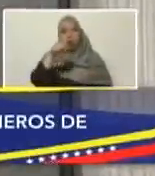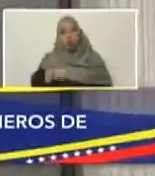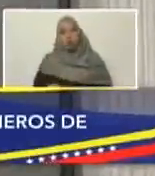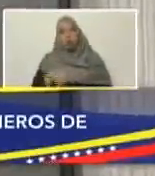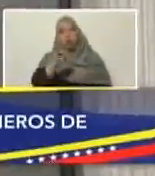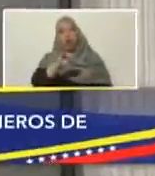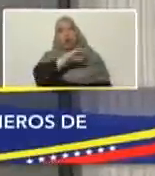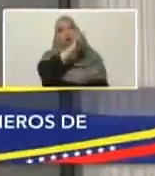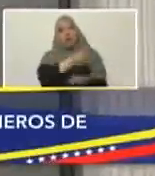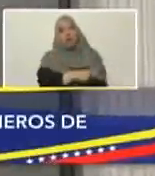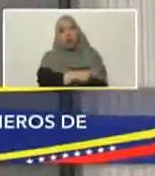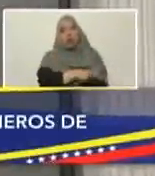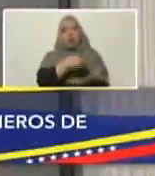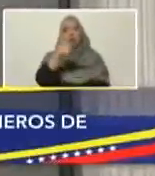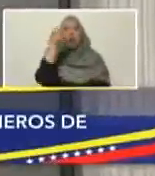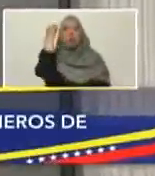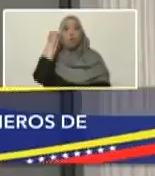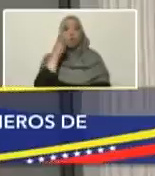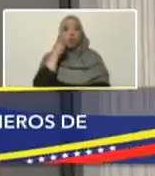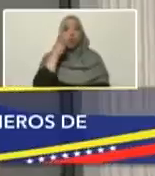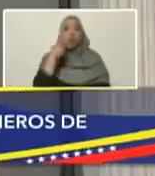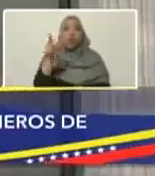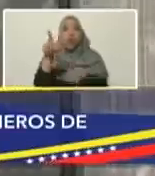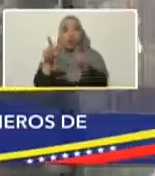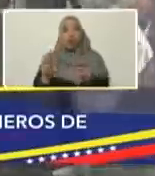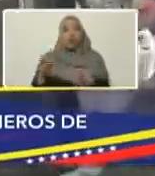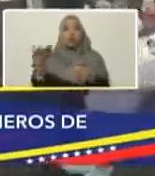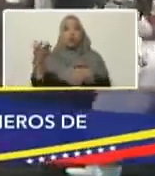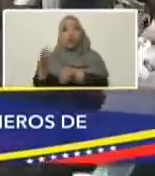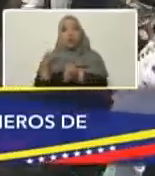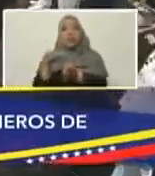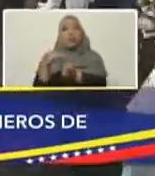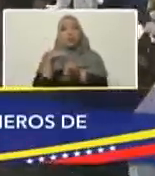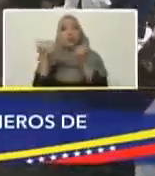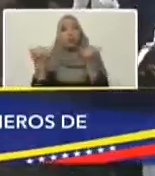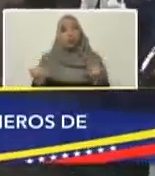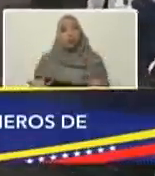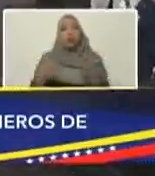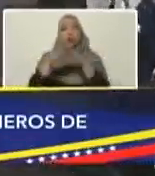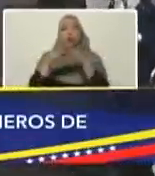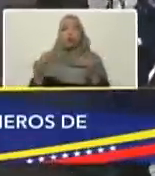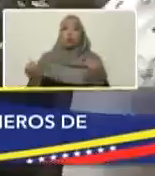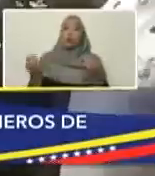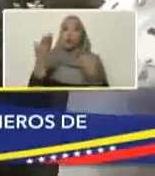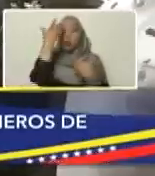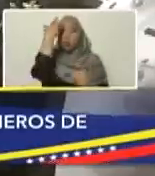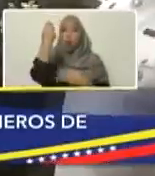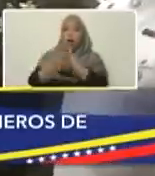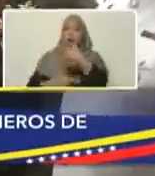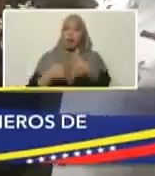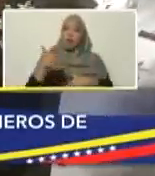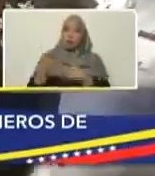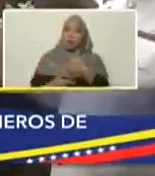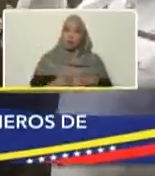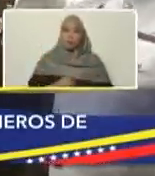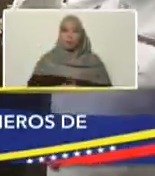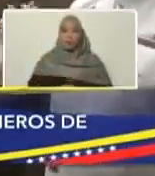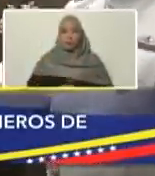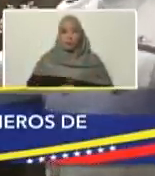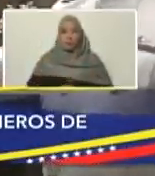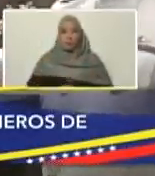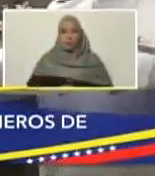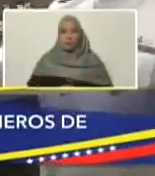tenemos una Fuerza Armada Nacional Bolivariana a prueba de todas las circunstancias y de todos los acontecimientos.